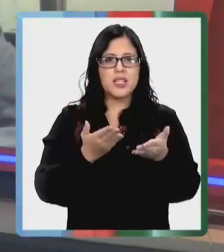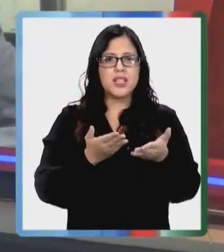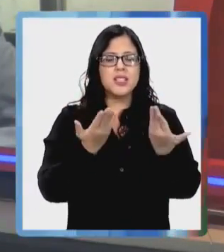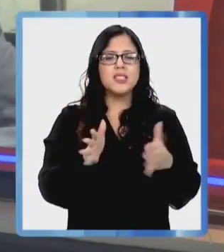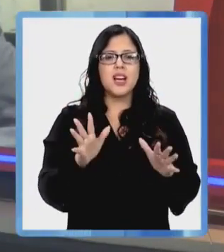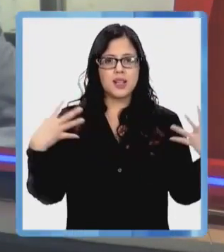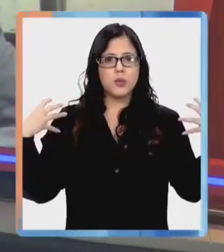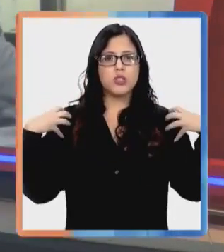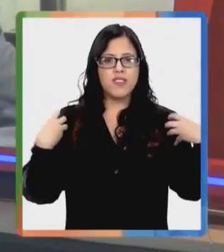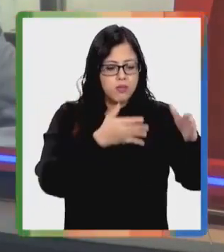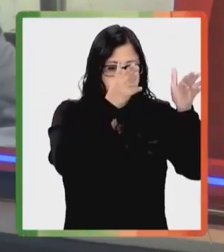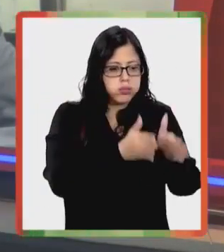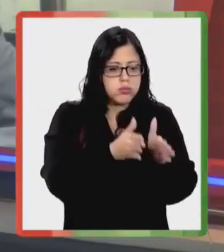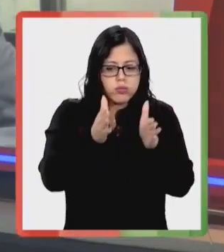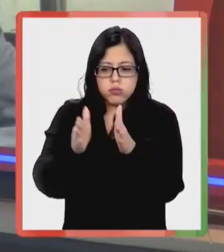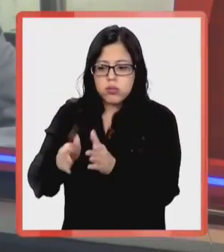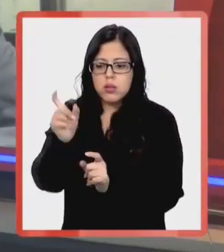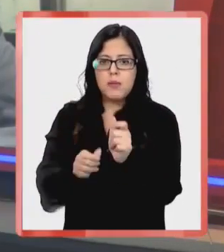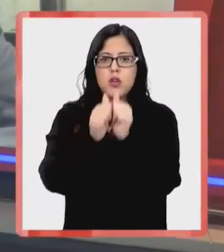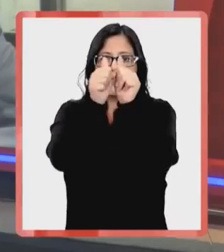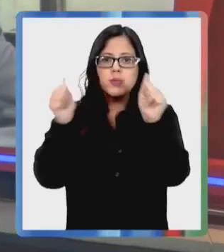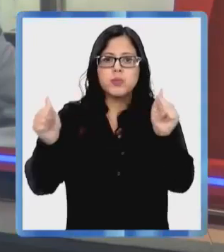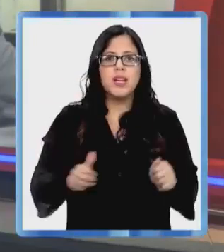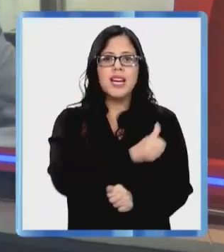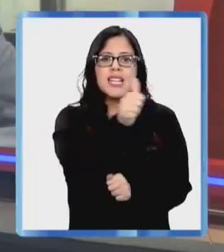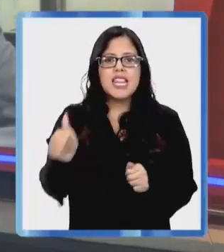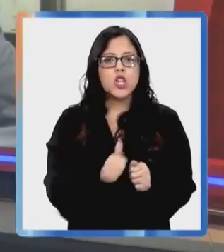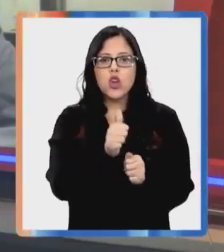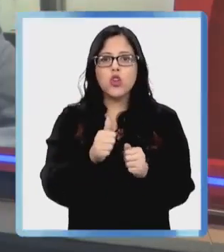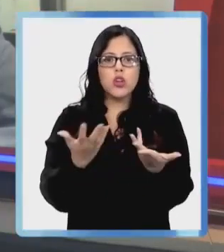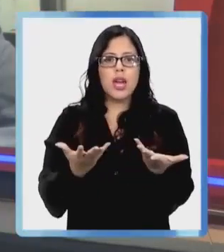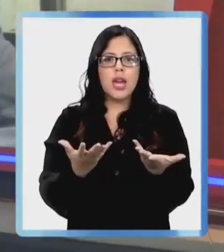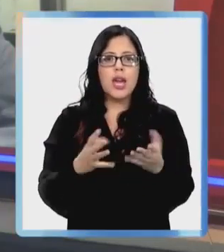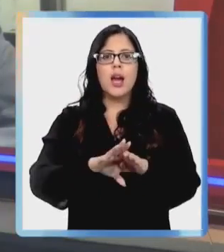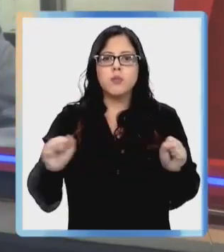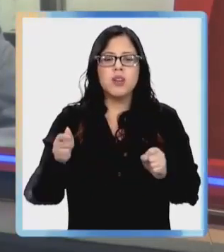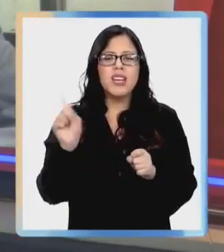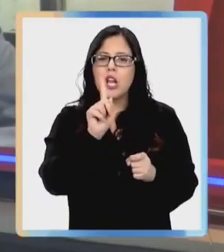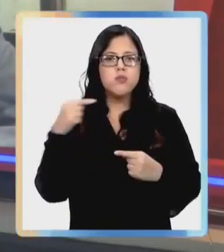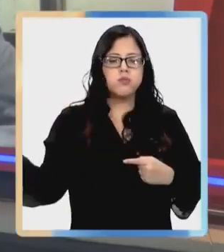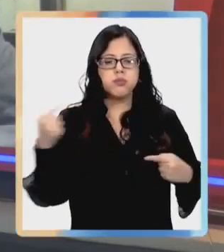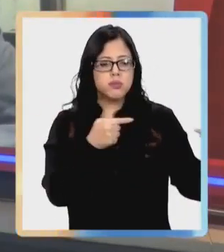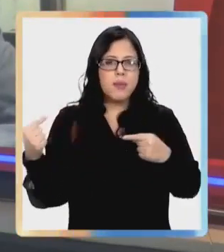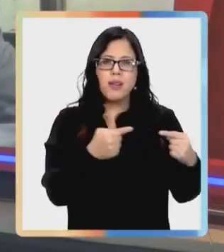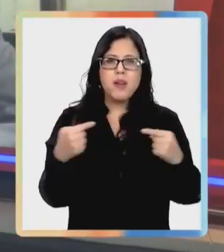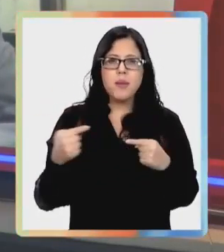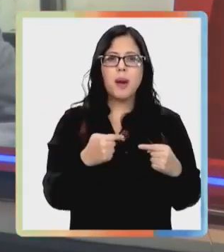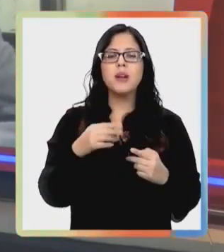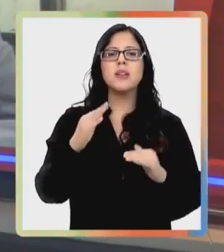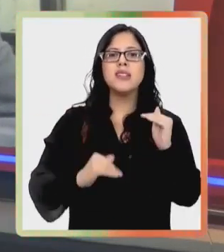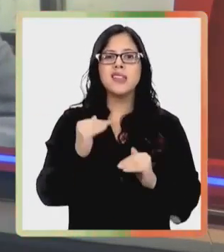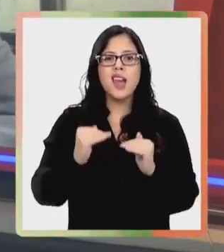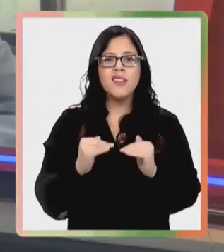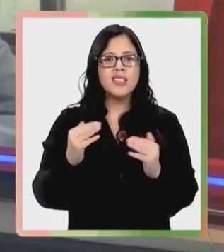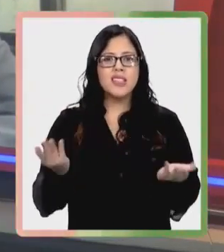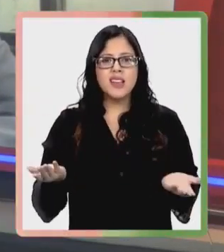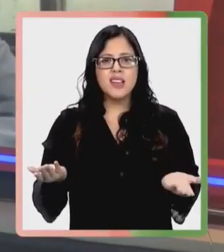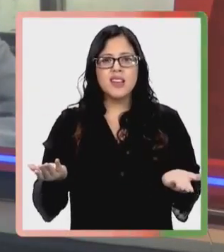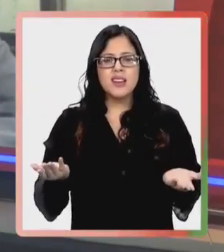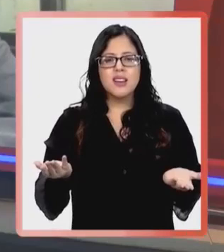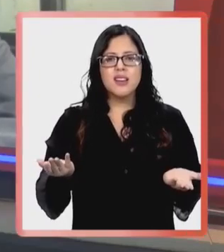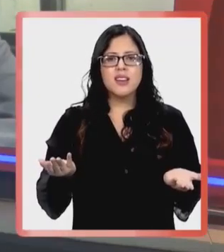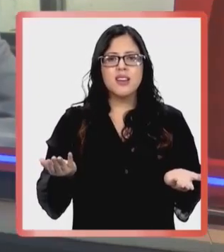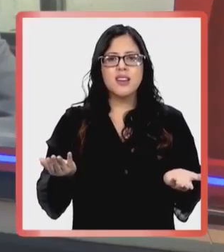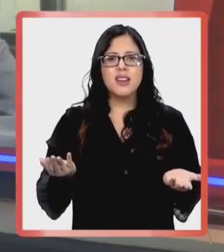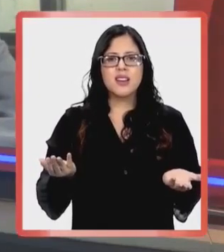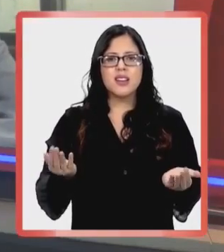ordenadas de parte de nuestras autoridades? Que todos empujaran el carrito hacia el mismo lado, que no hubiese contradicciones, que de repente no